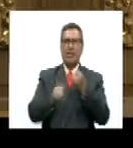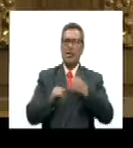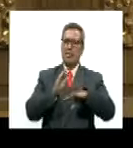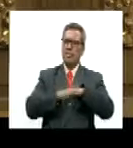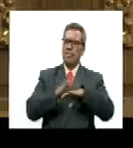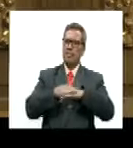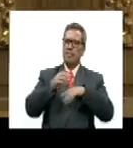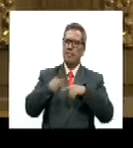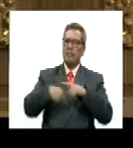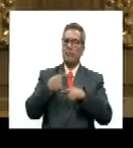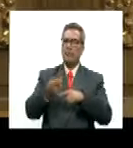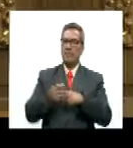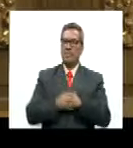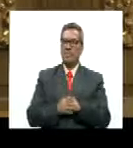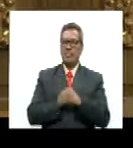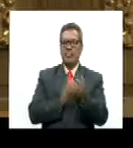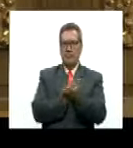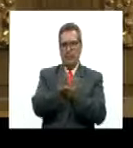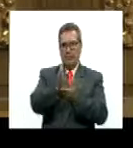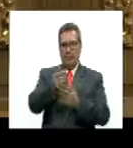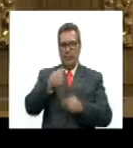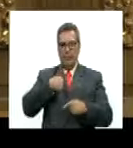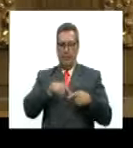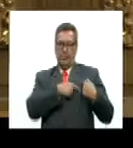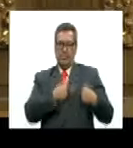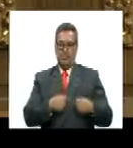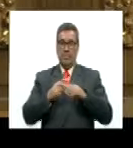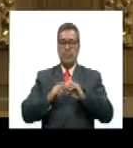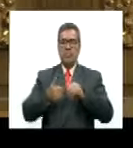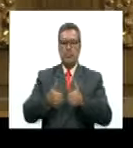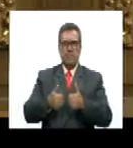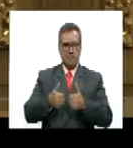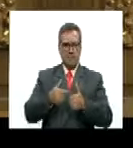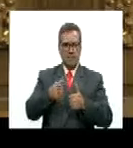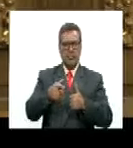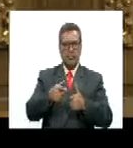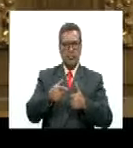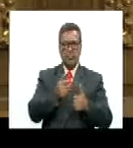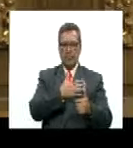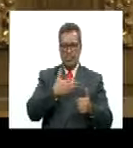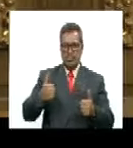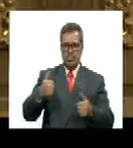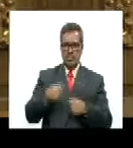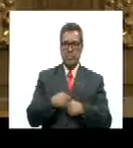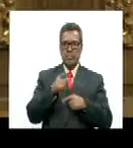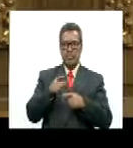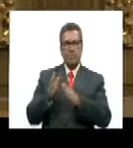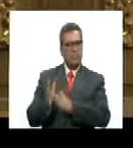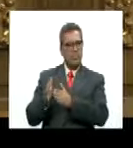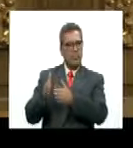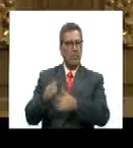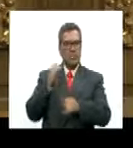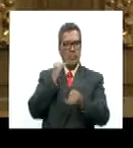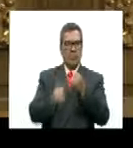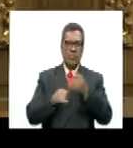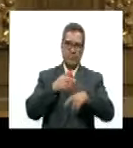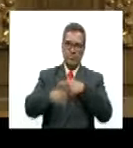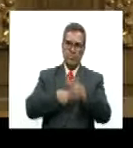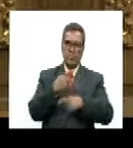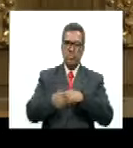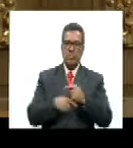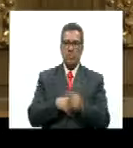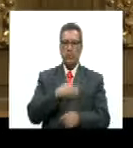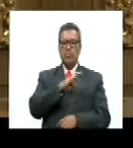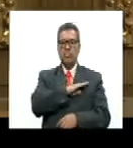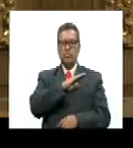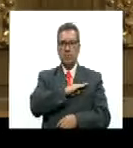pasa si sigo con lo que mi corazón inicialmente quiso para ese lado? Entonces, bueno, terminé de desarrollar